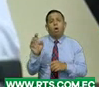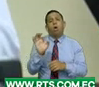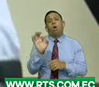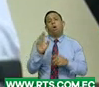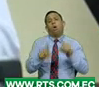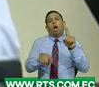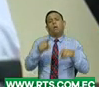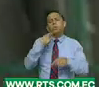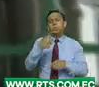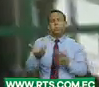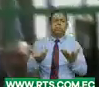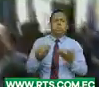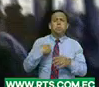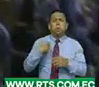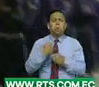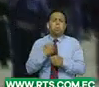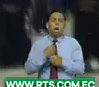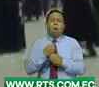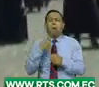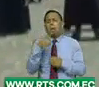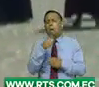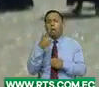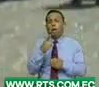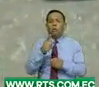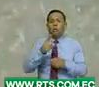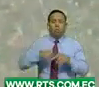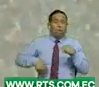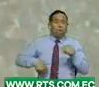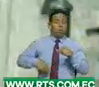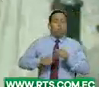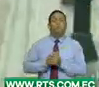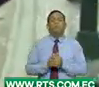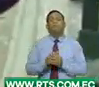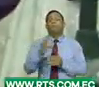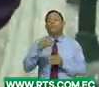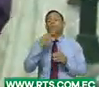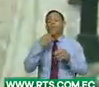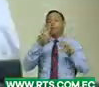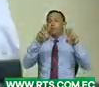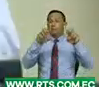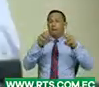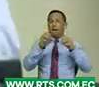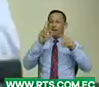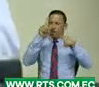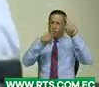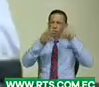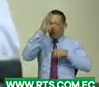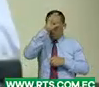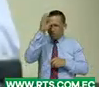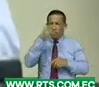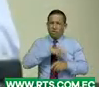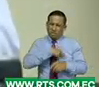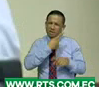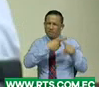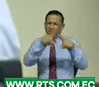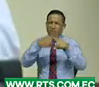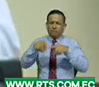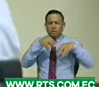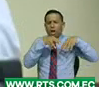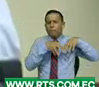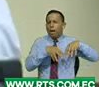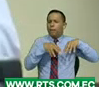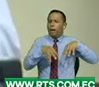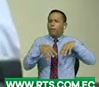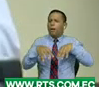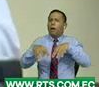ocupación en cuanto a las procesiones en la semana mayor se dispuso lo siguiente se restringe del 1 al 4 de abril el uso de los